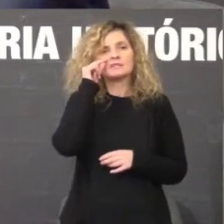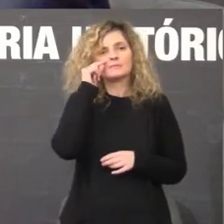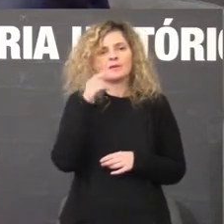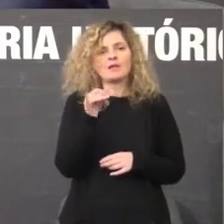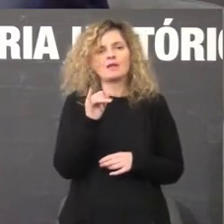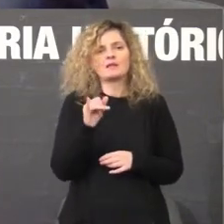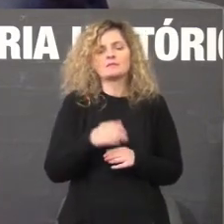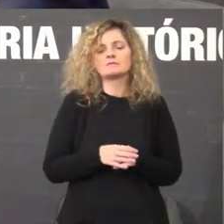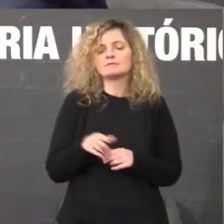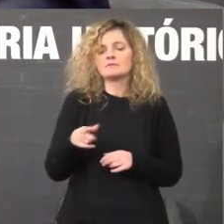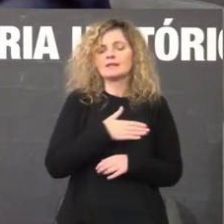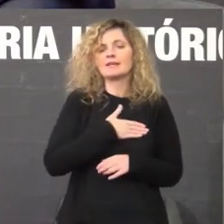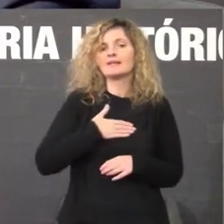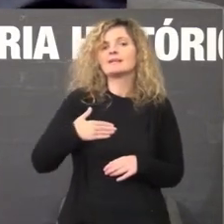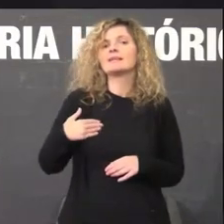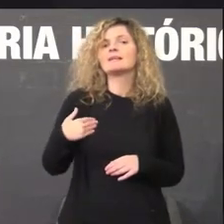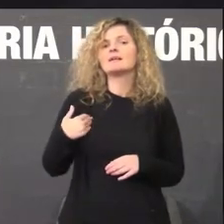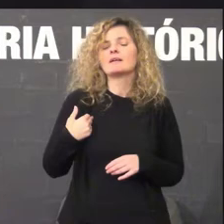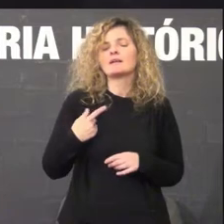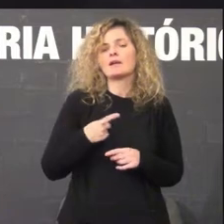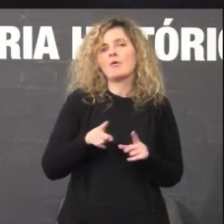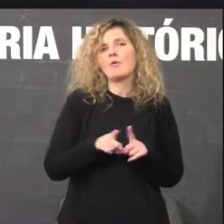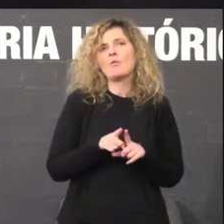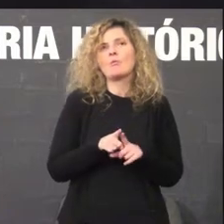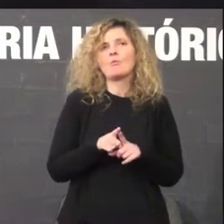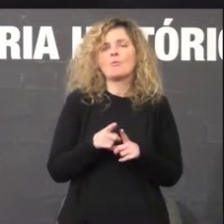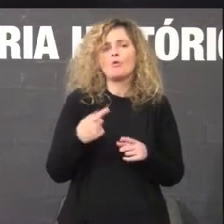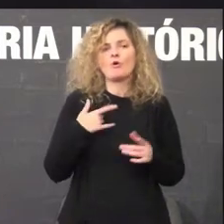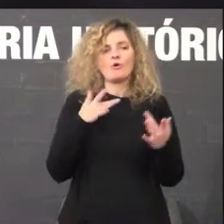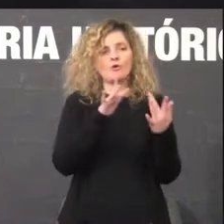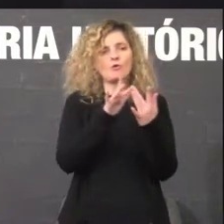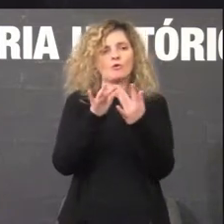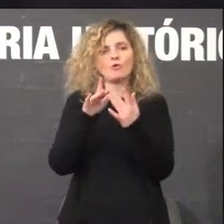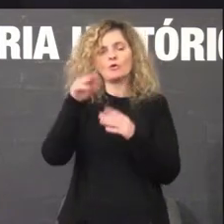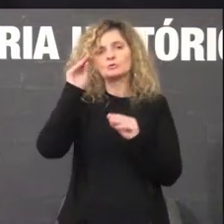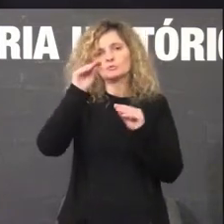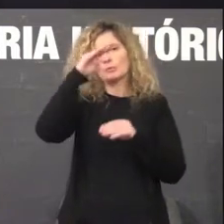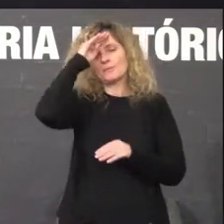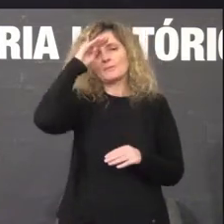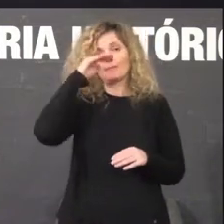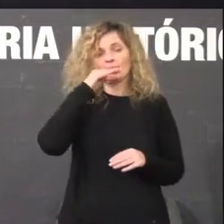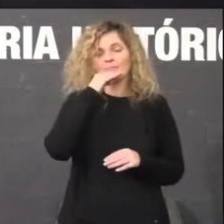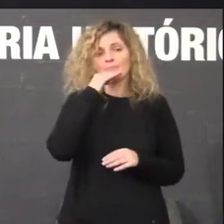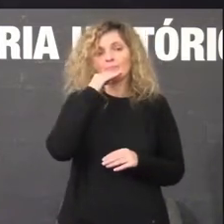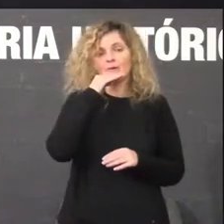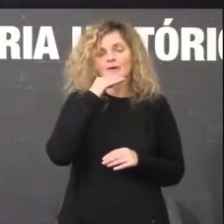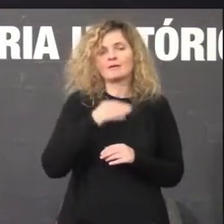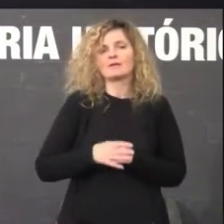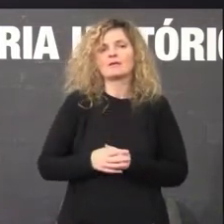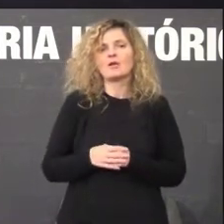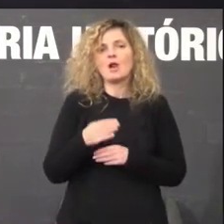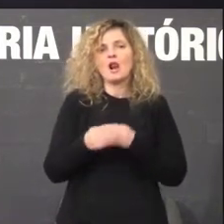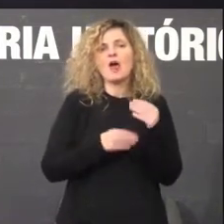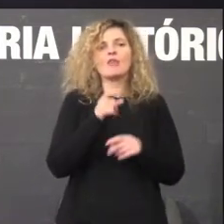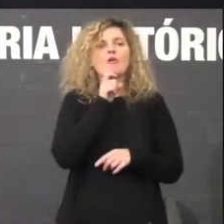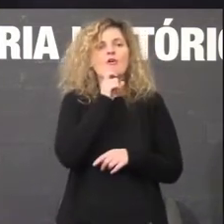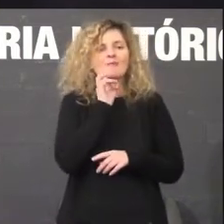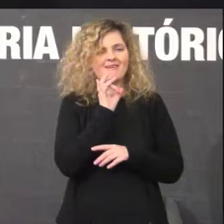y entonces, cuando él quiere mandar, ponerse en contacto con su padre, lo hace por